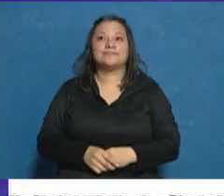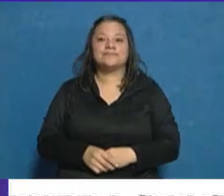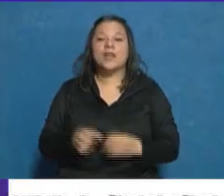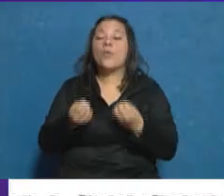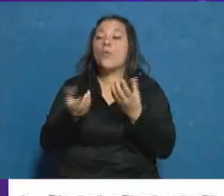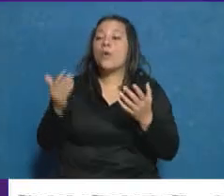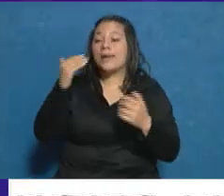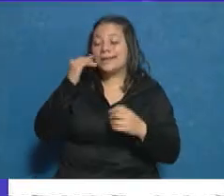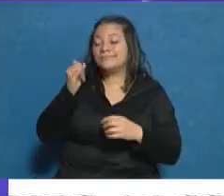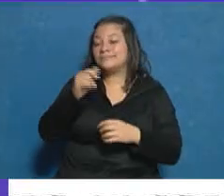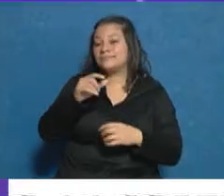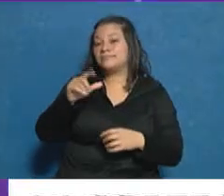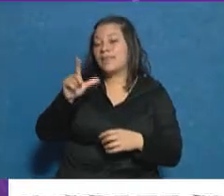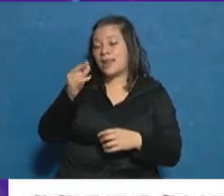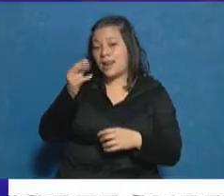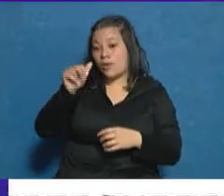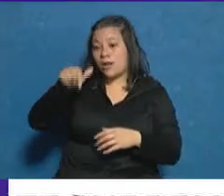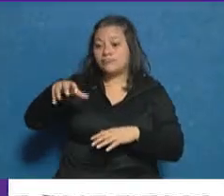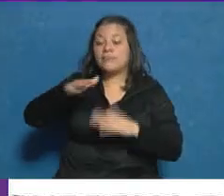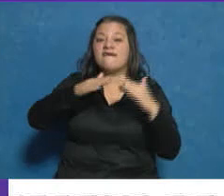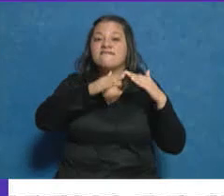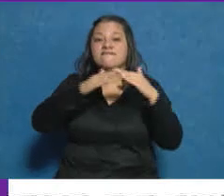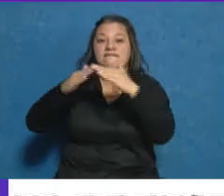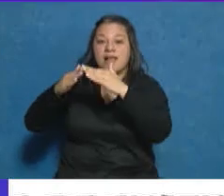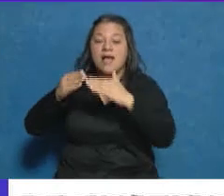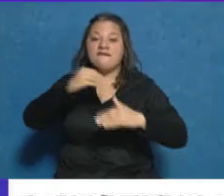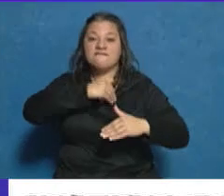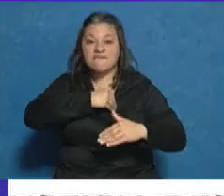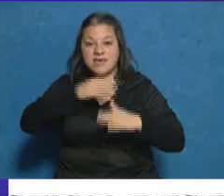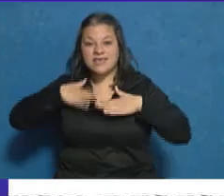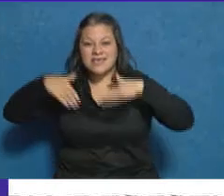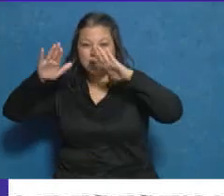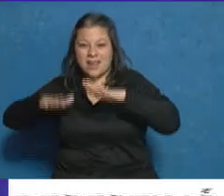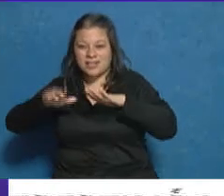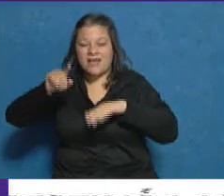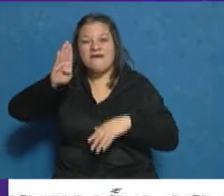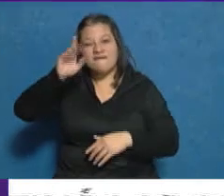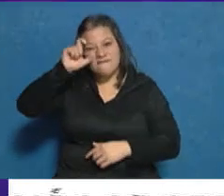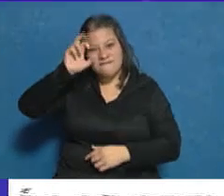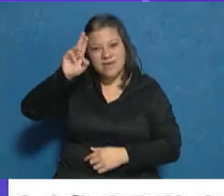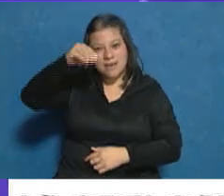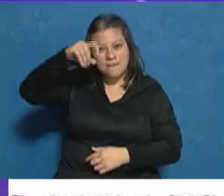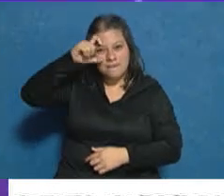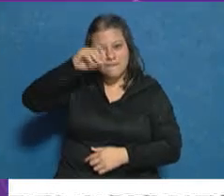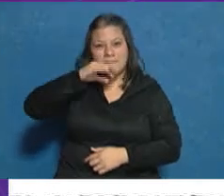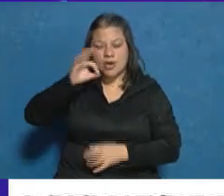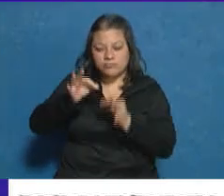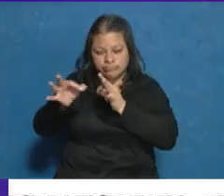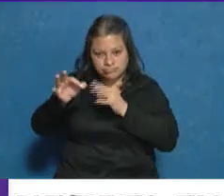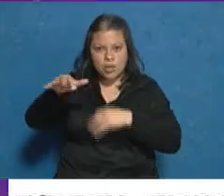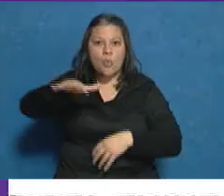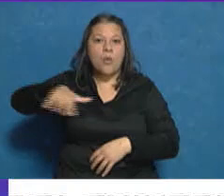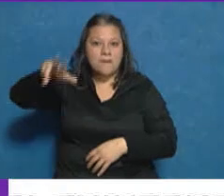Buenas tardes, Laura. Como bien decías, entonces estamos en el barrio Fe y Esperanza del distrito del Bermejo, en Guaymallén. Aquí se